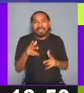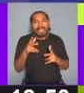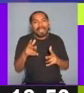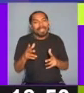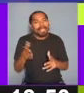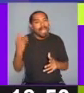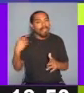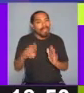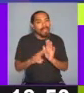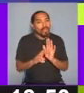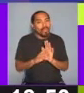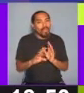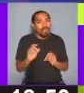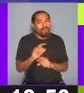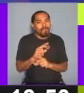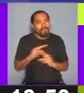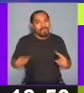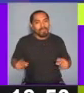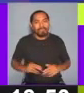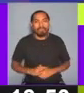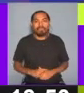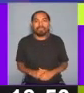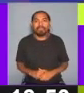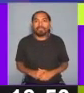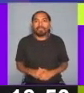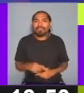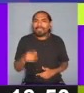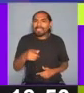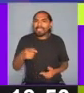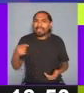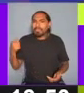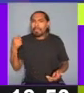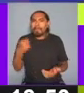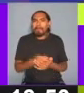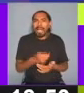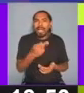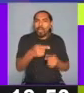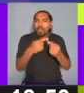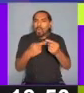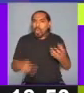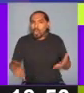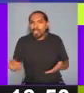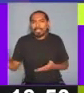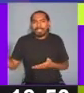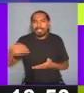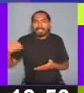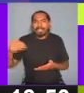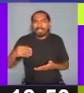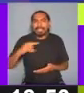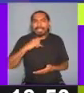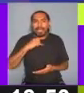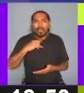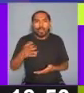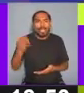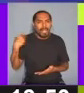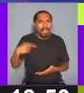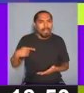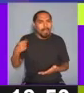las resoluciones anteriores. O sea, ese pago a cuenta de la mercadería que ingresa y que se le cobra